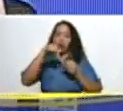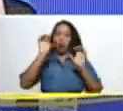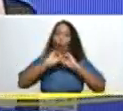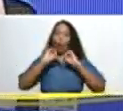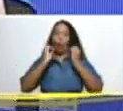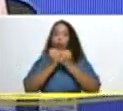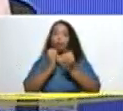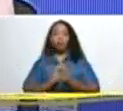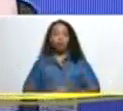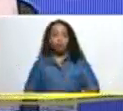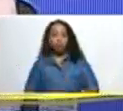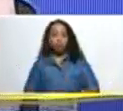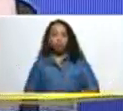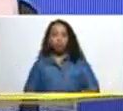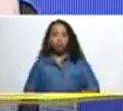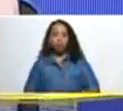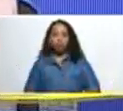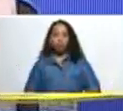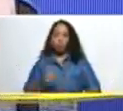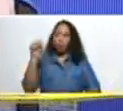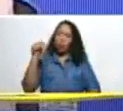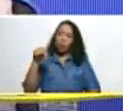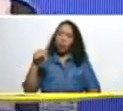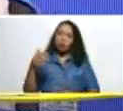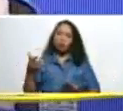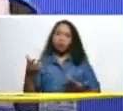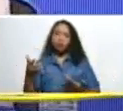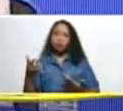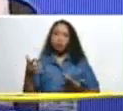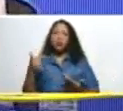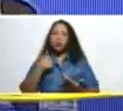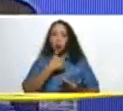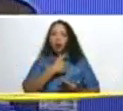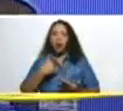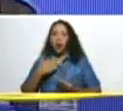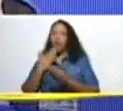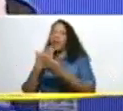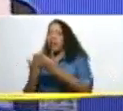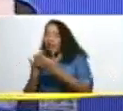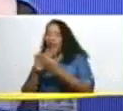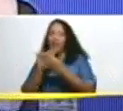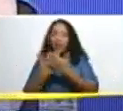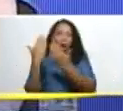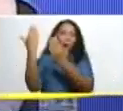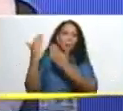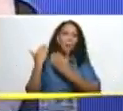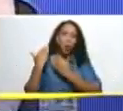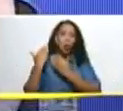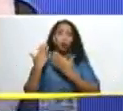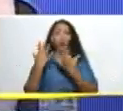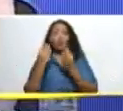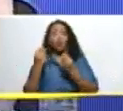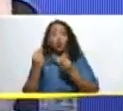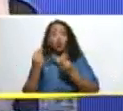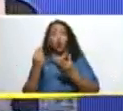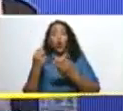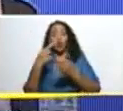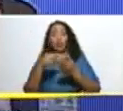organización. Hoy, además, quiero agradecer todo el apoyo por todos los recursos que nos han